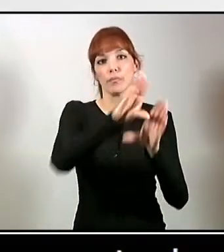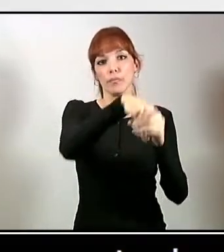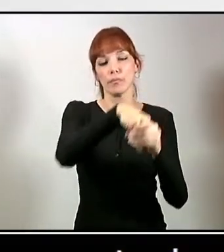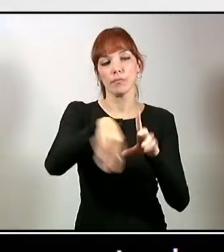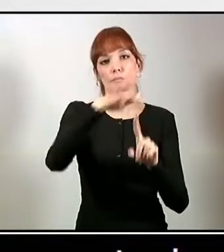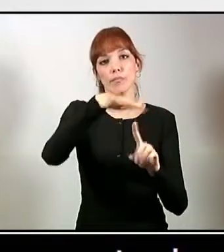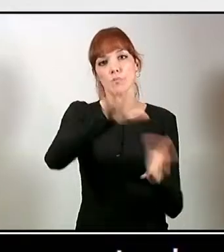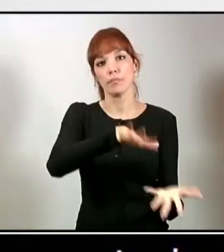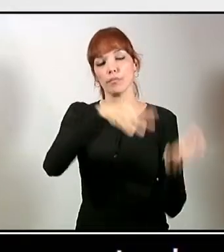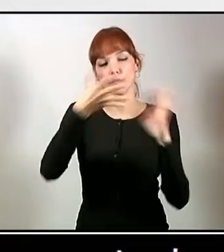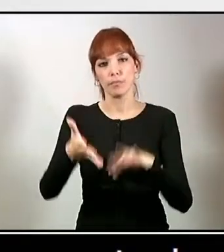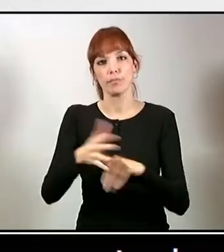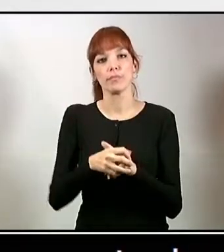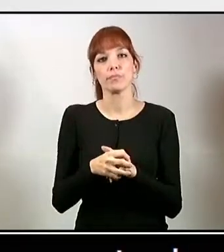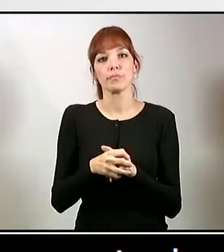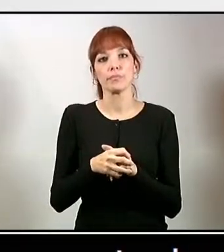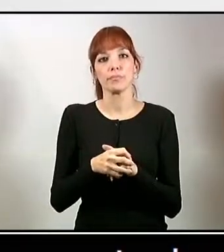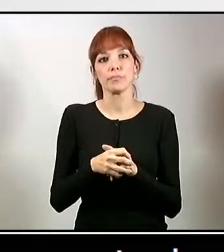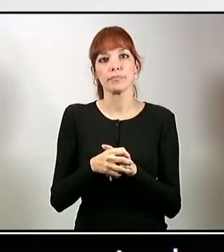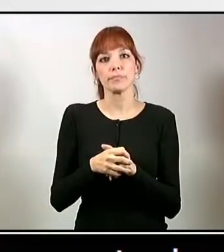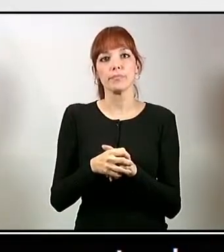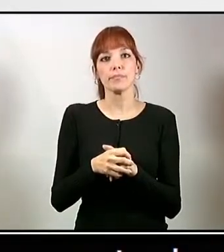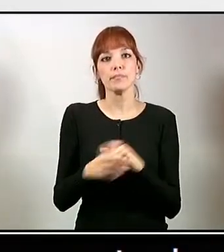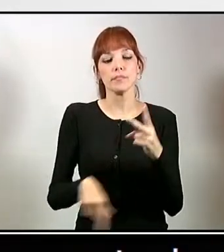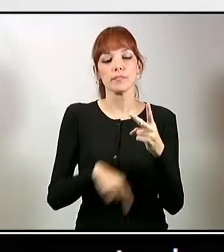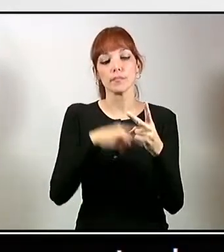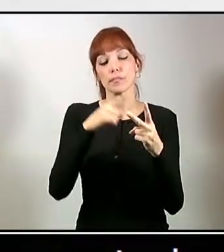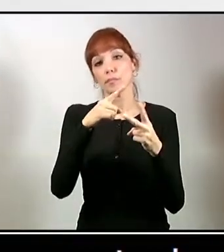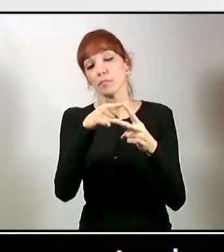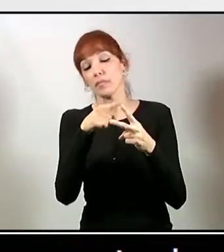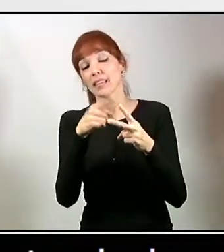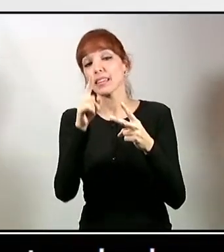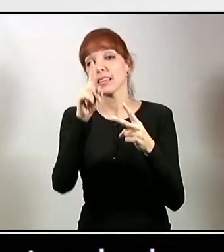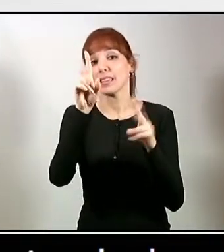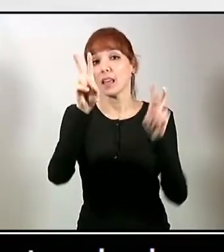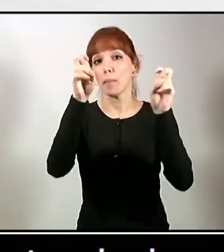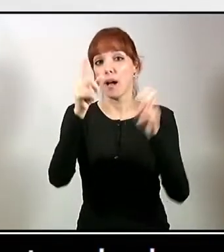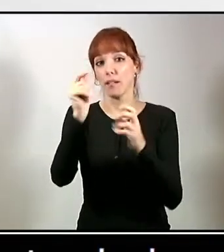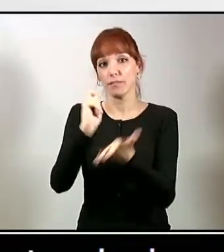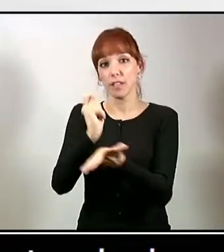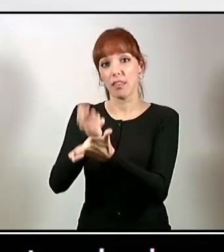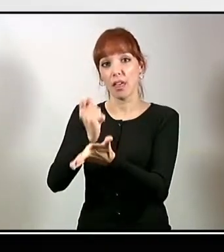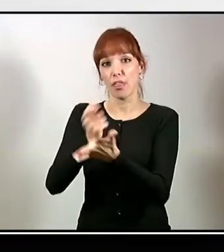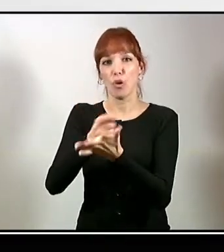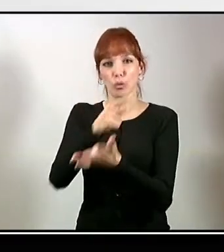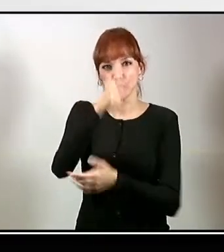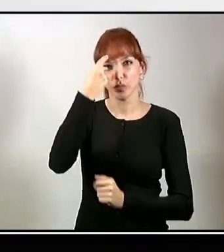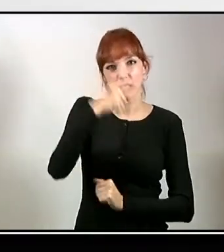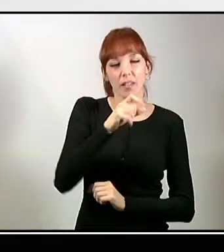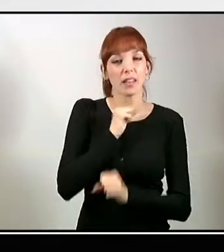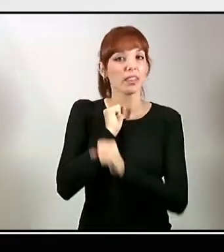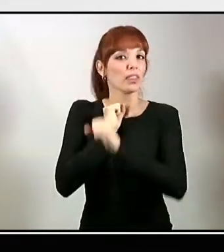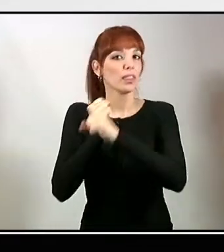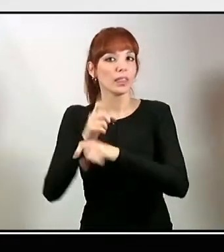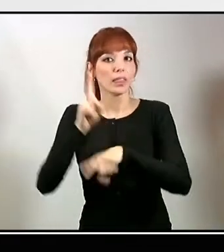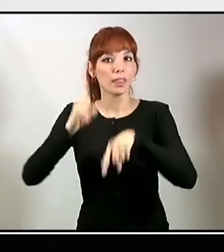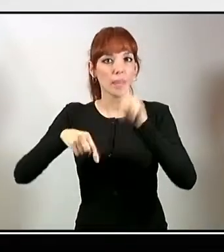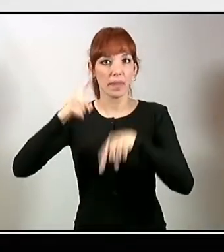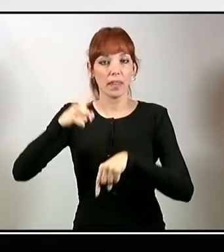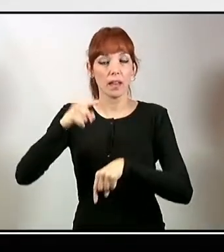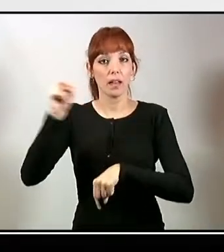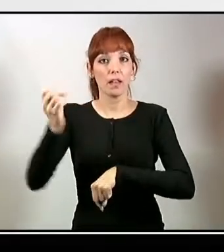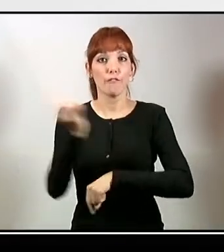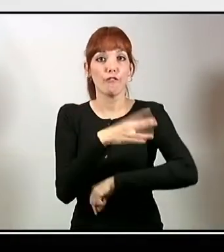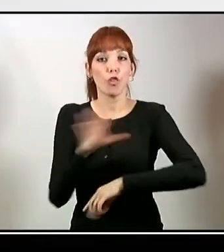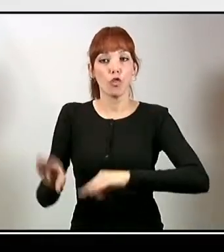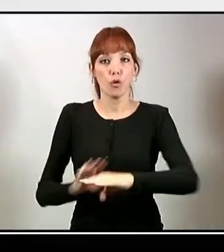de Transición Ecológica. Con respecto a la financiación, como bien saben, la financiación dependía, en este caso, del Fondo de Apoyo a